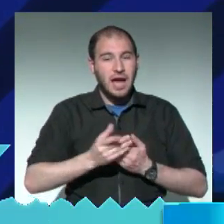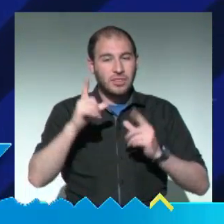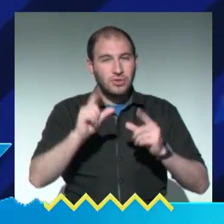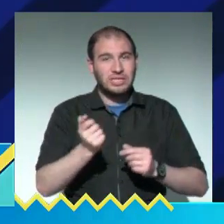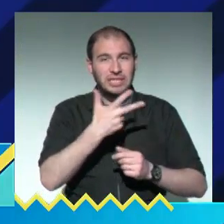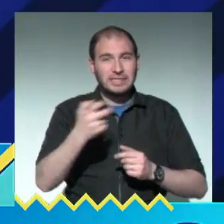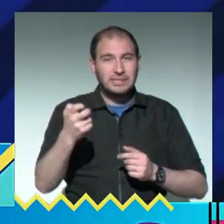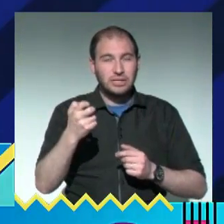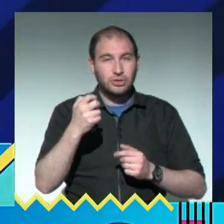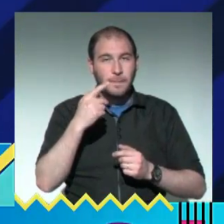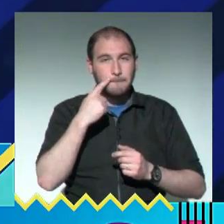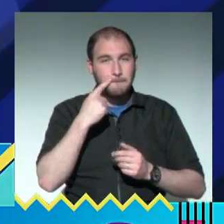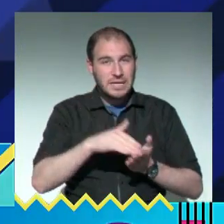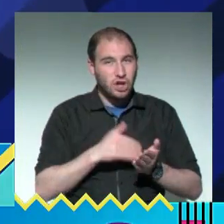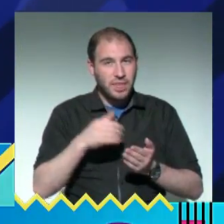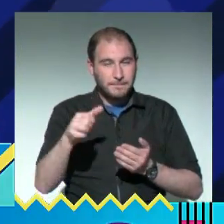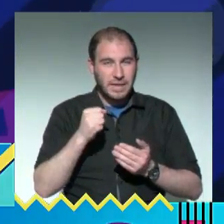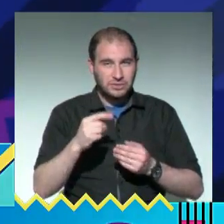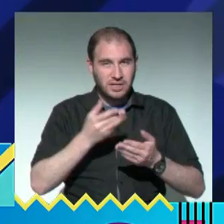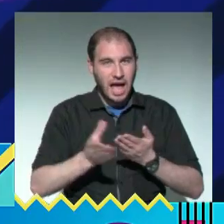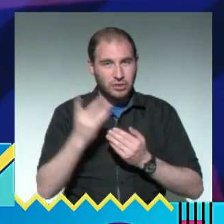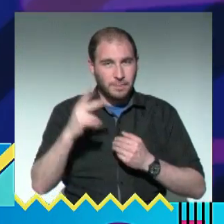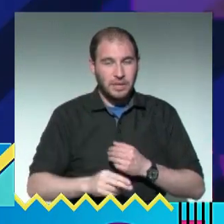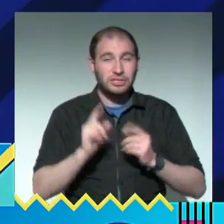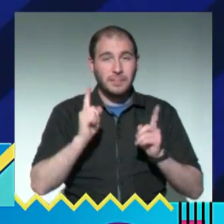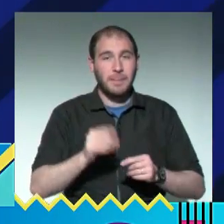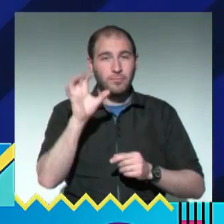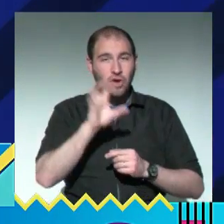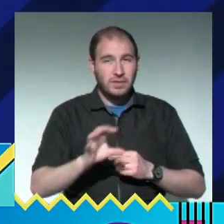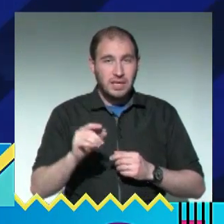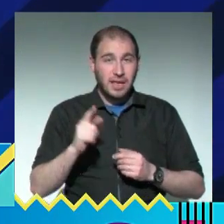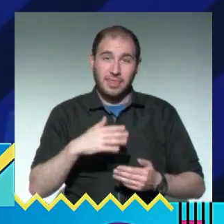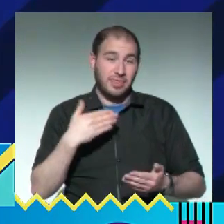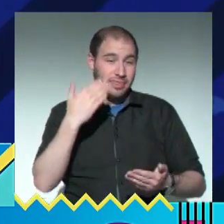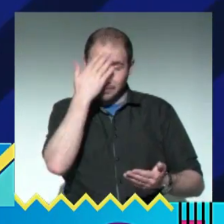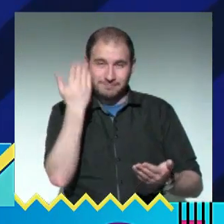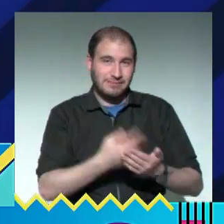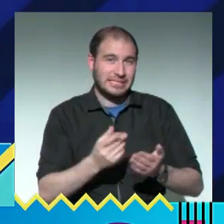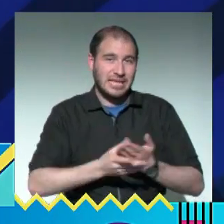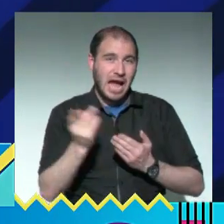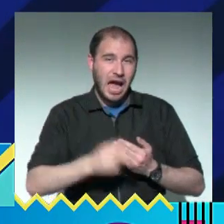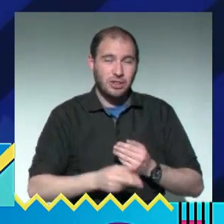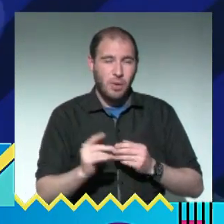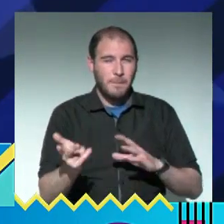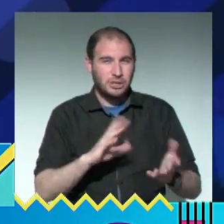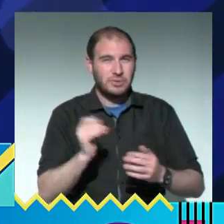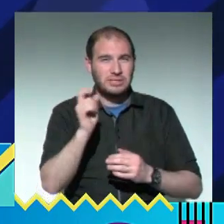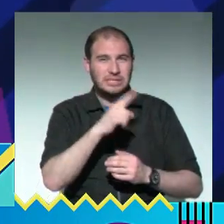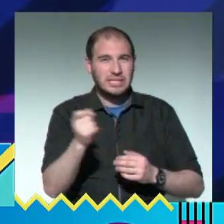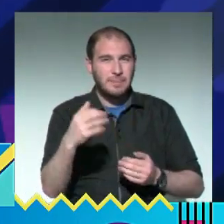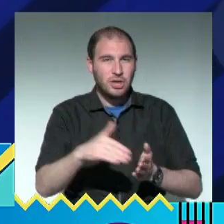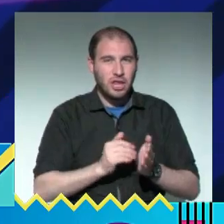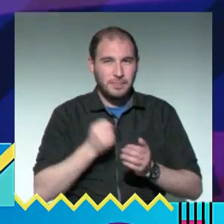de 300 millones de pesos en gastos, y las provincias van a tener que afrontar un recorte cercano a los 100